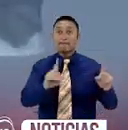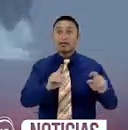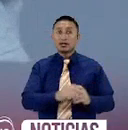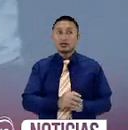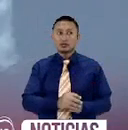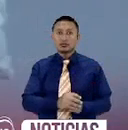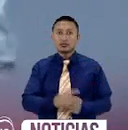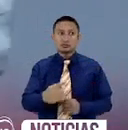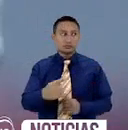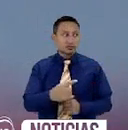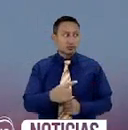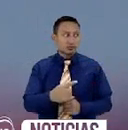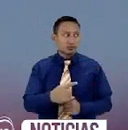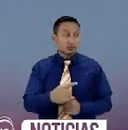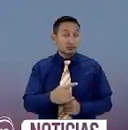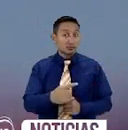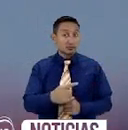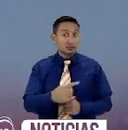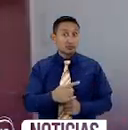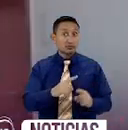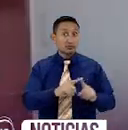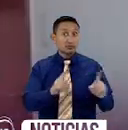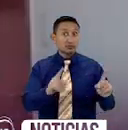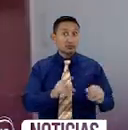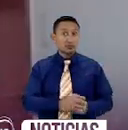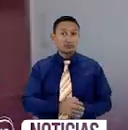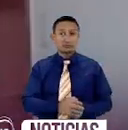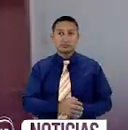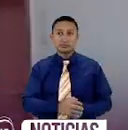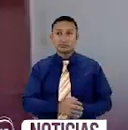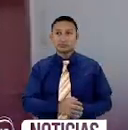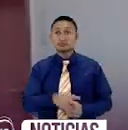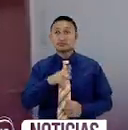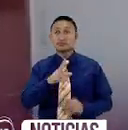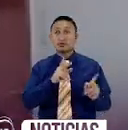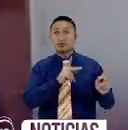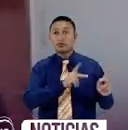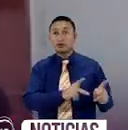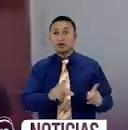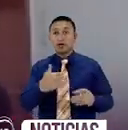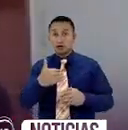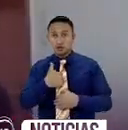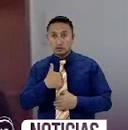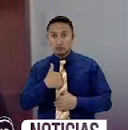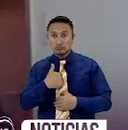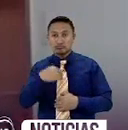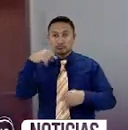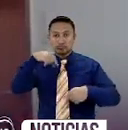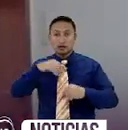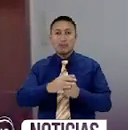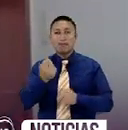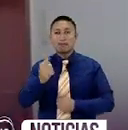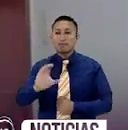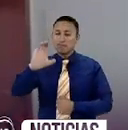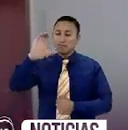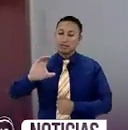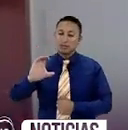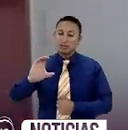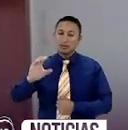llegar la realidad fue otra dentro de la planificación que yo hacía como que me pact un monto al